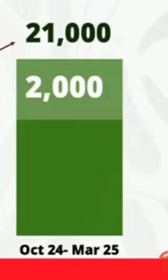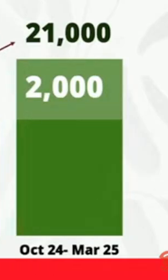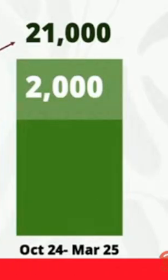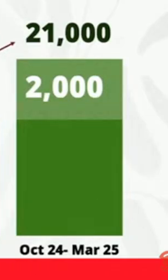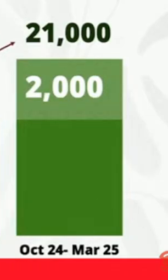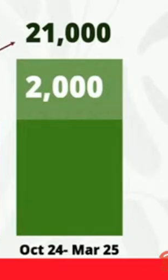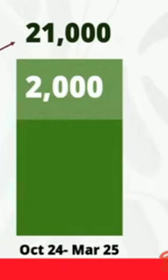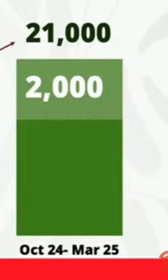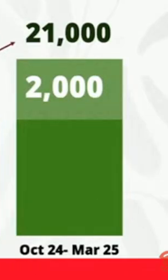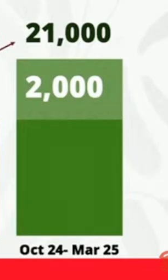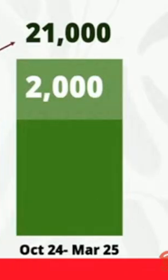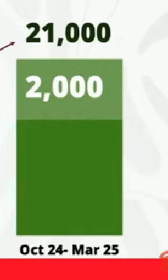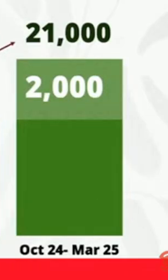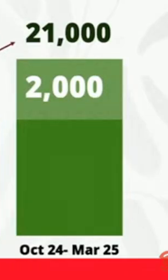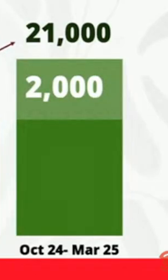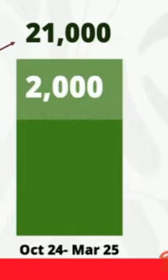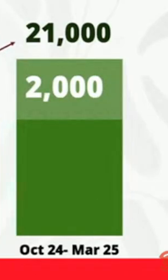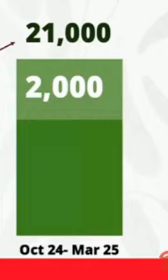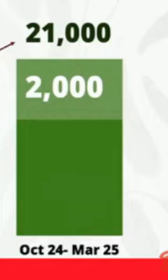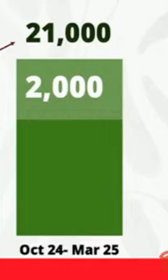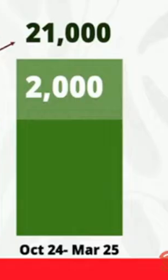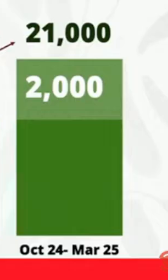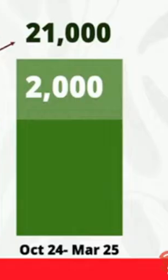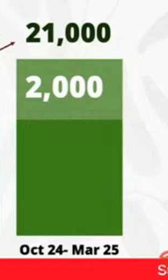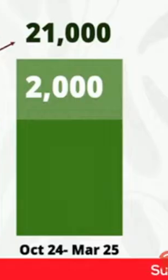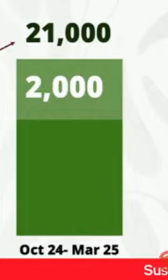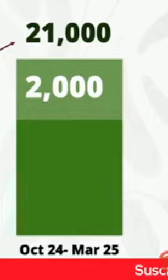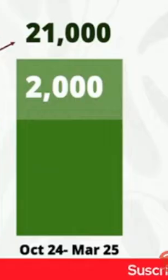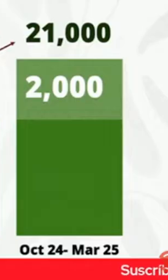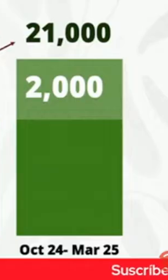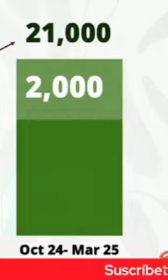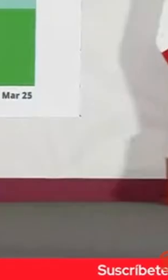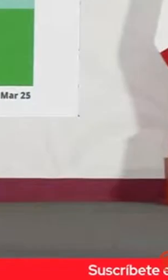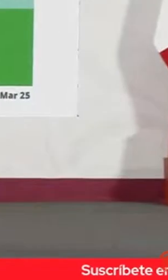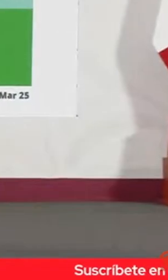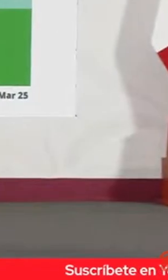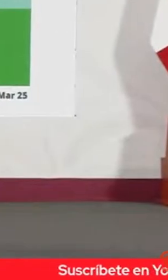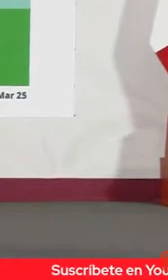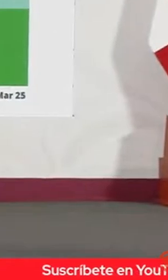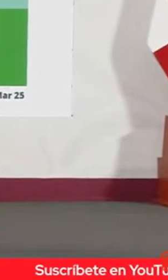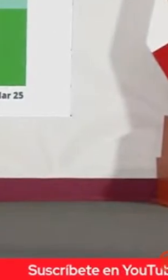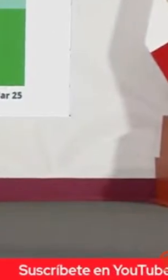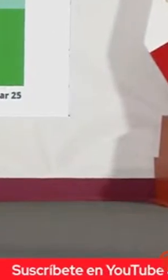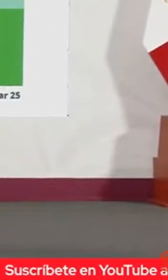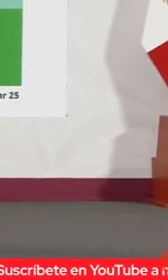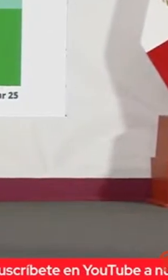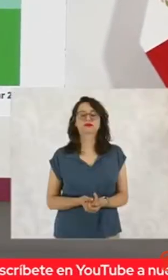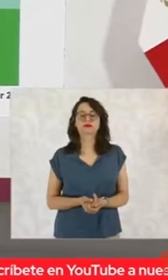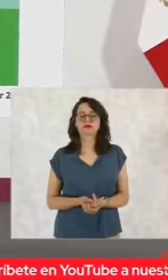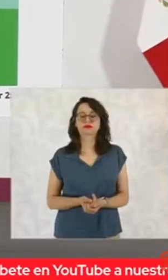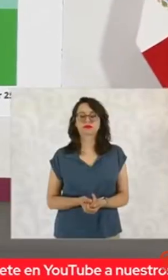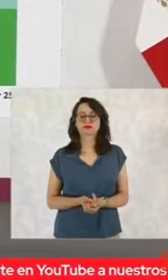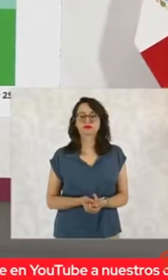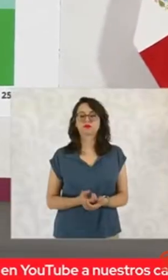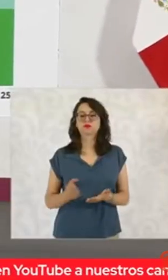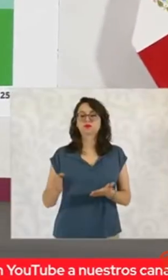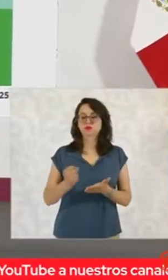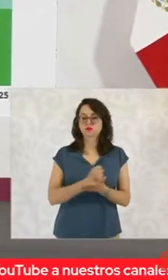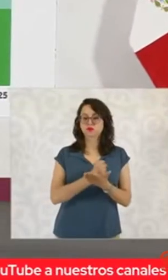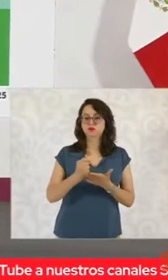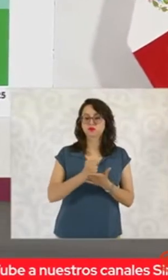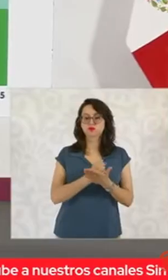Y bueno, ¿cómo ha sido la colocación de créditos? ¿Cómo fue en el gobierno del